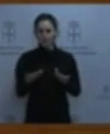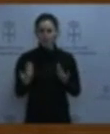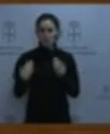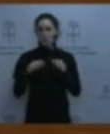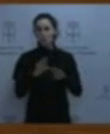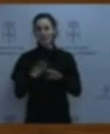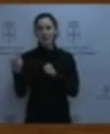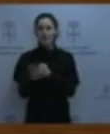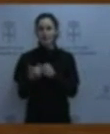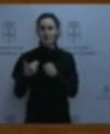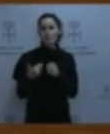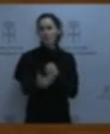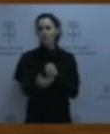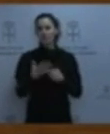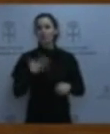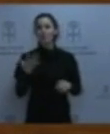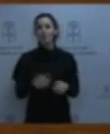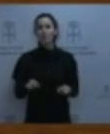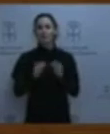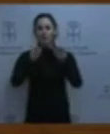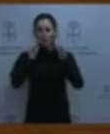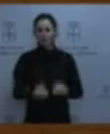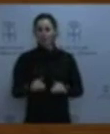fisioterapeutas para evitar que en el futuro se les pueda reducir jornada y